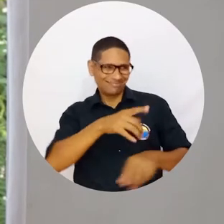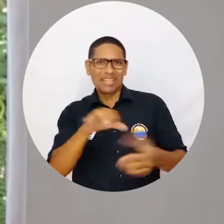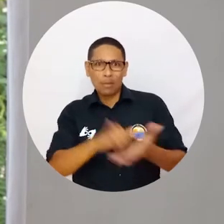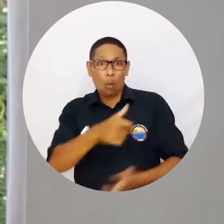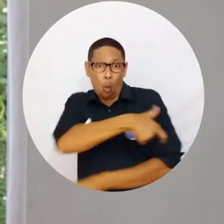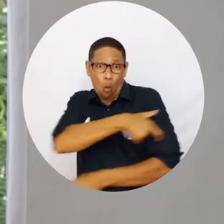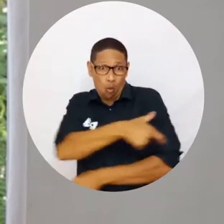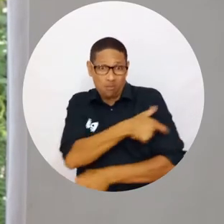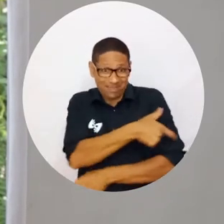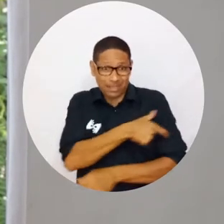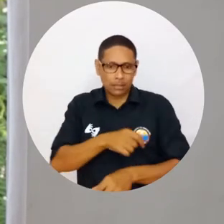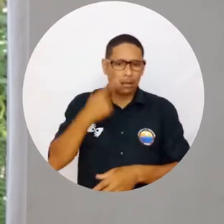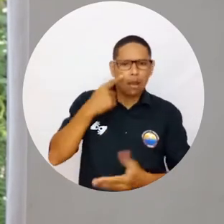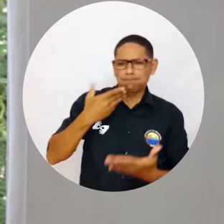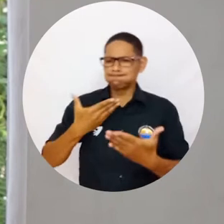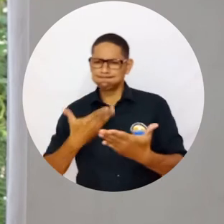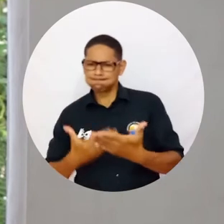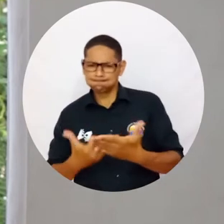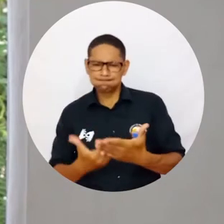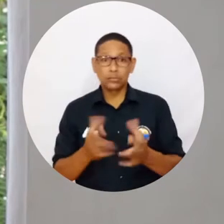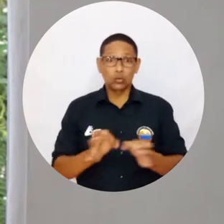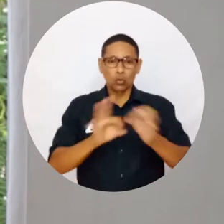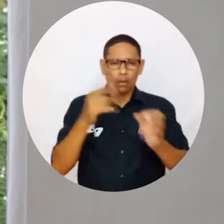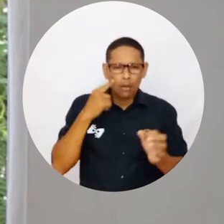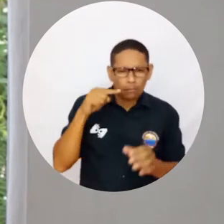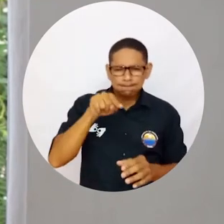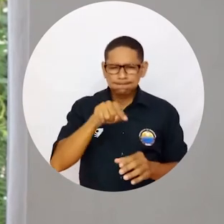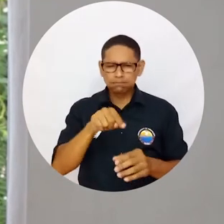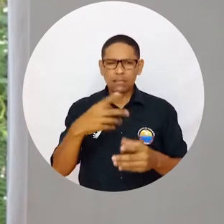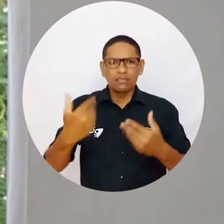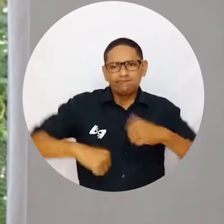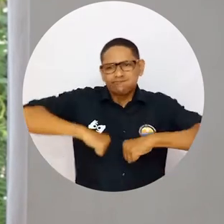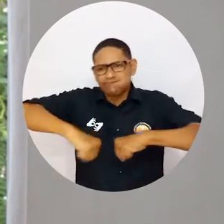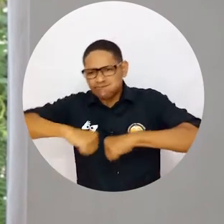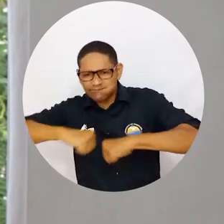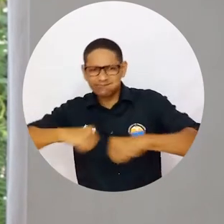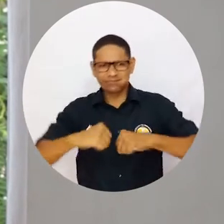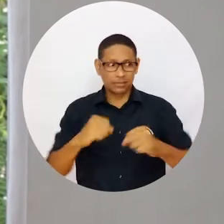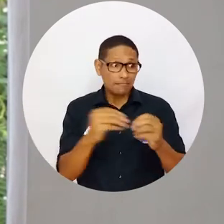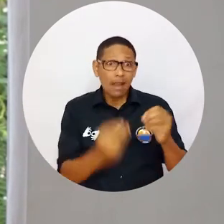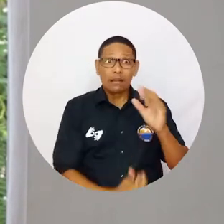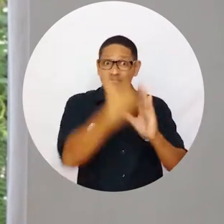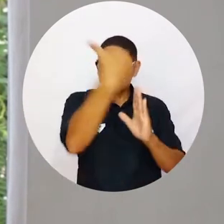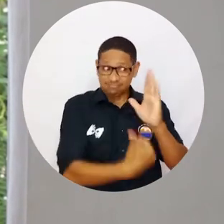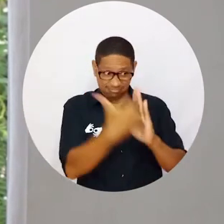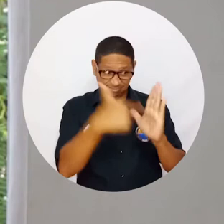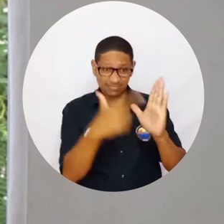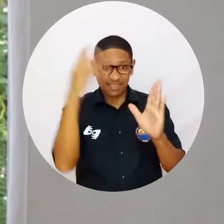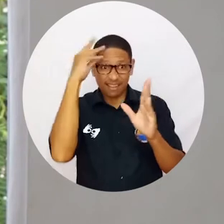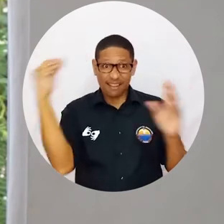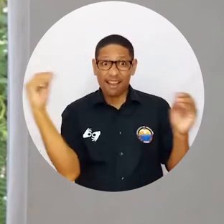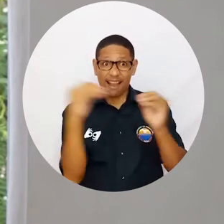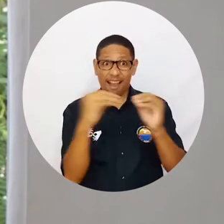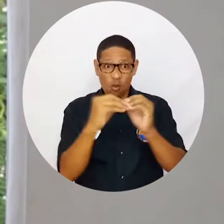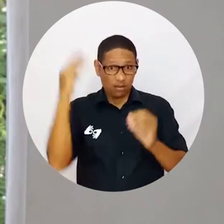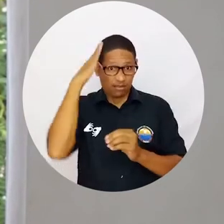de Garantías Académicos, vamos a garantizar que todo lo que se establezca en el comunicado del acuerdo